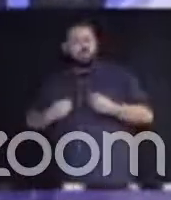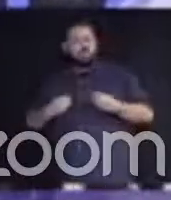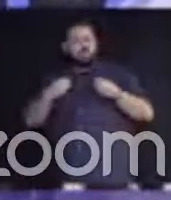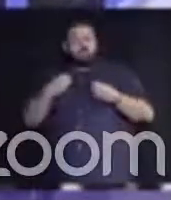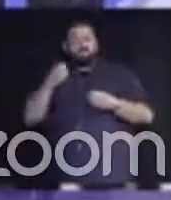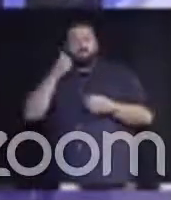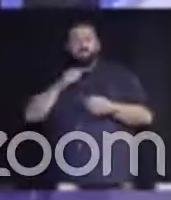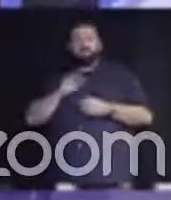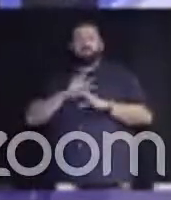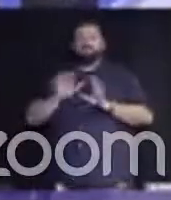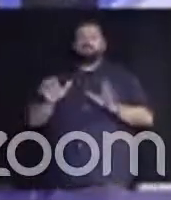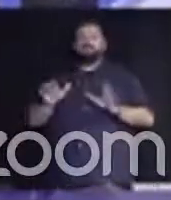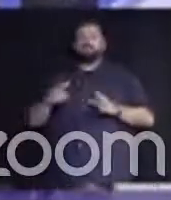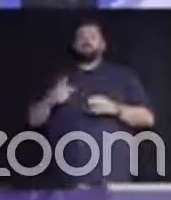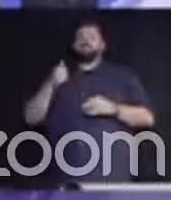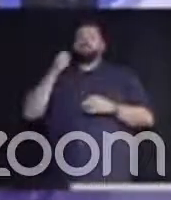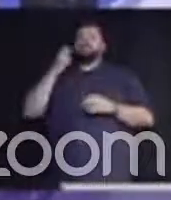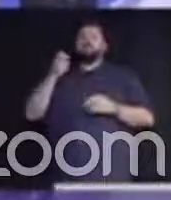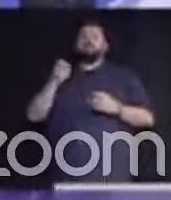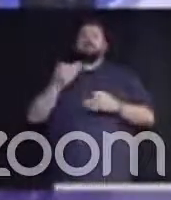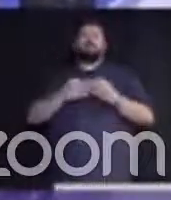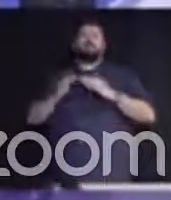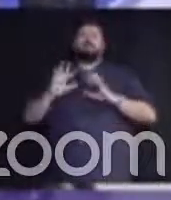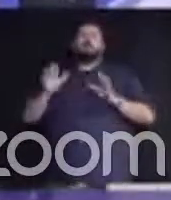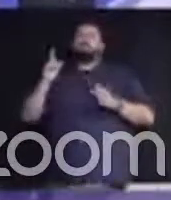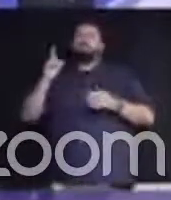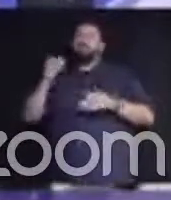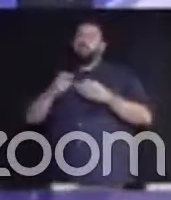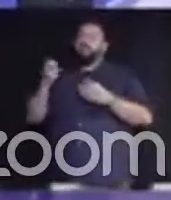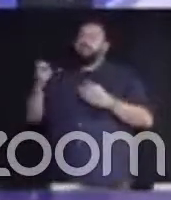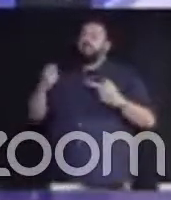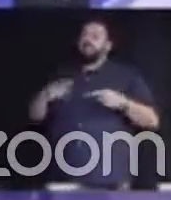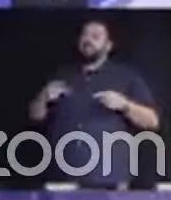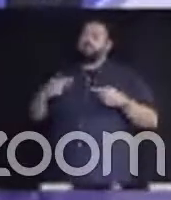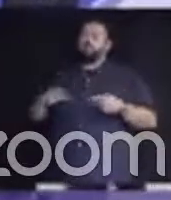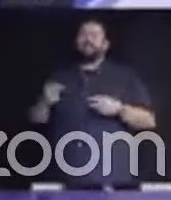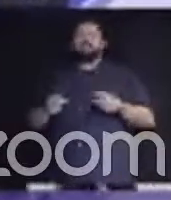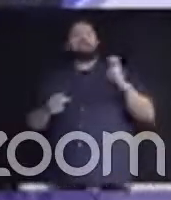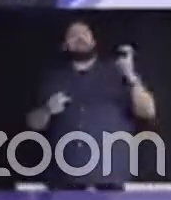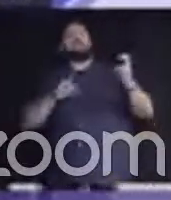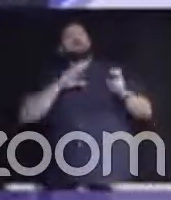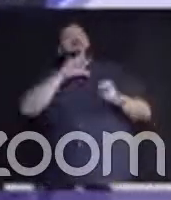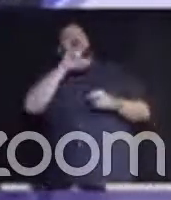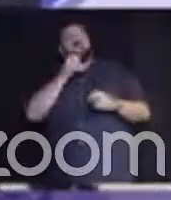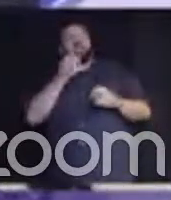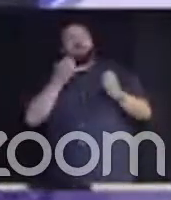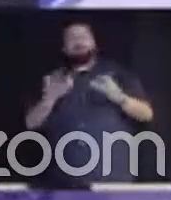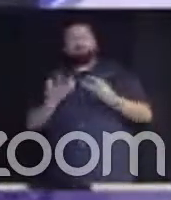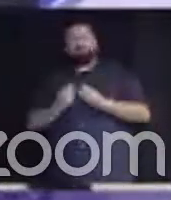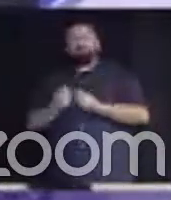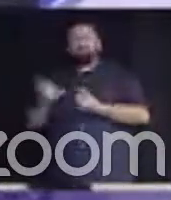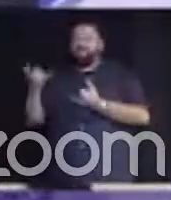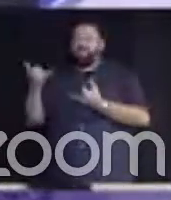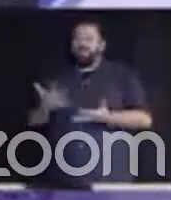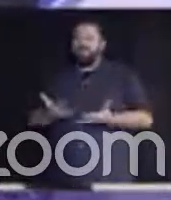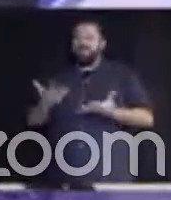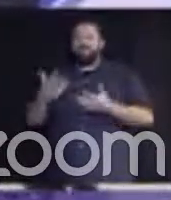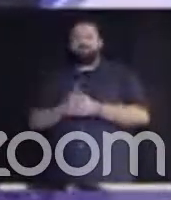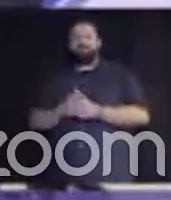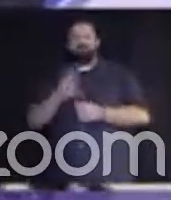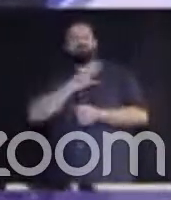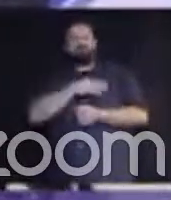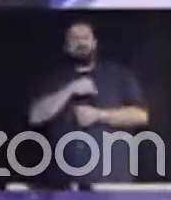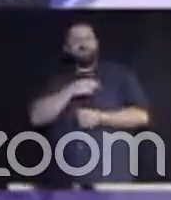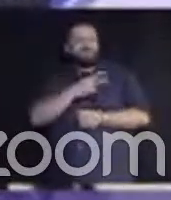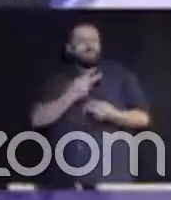que pensamos, ay, que fulanito hubiera estado aquí. Y mi fulanita hubiera estado acá conmigo y no me la traje. Y